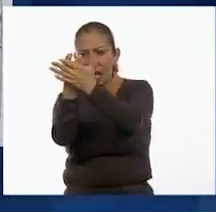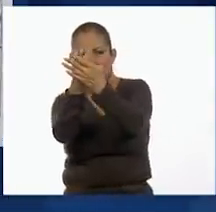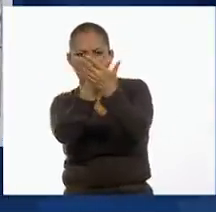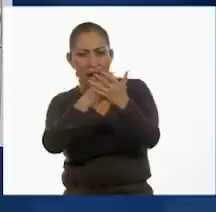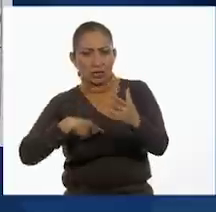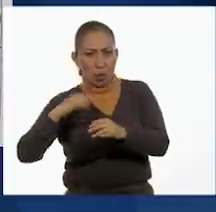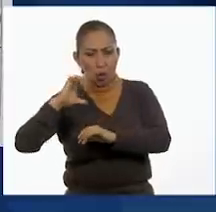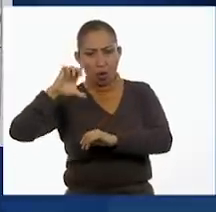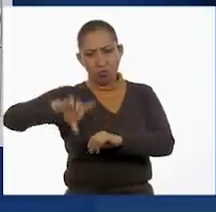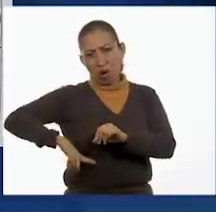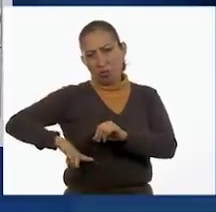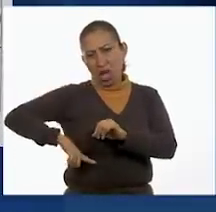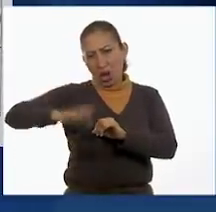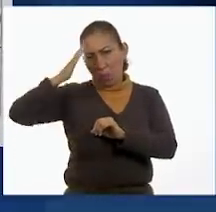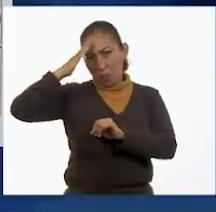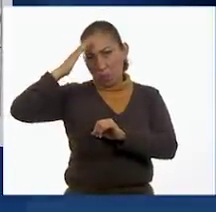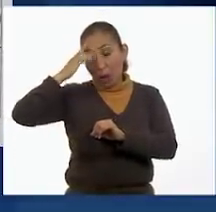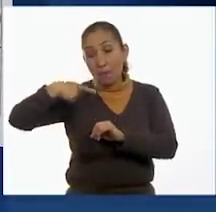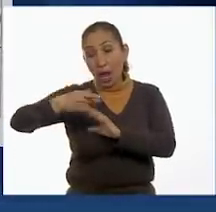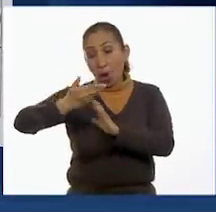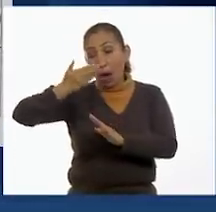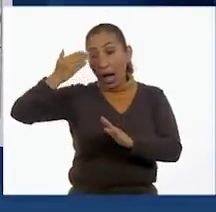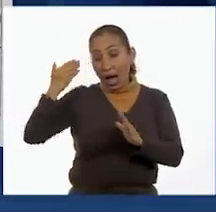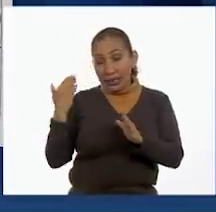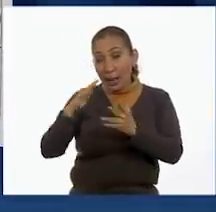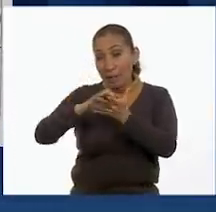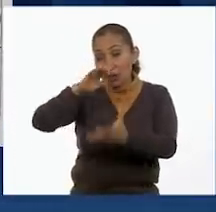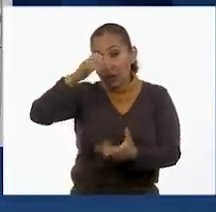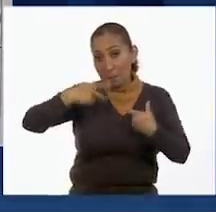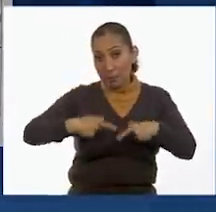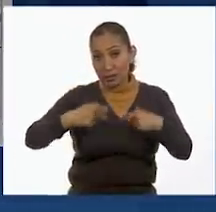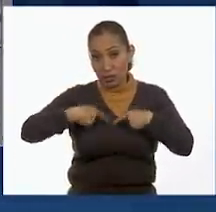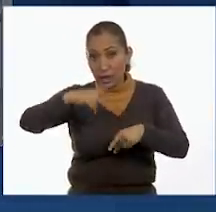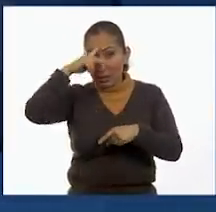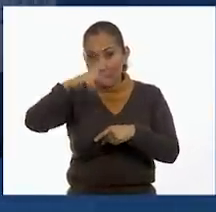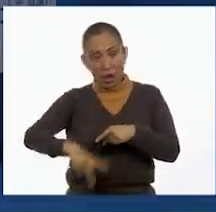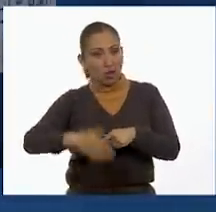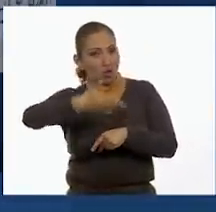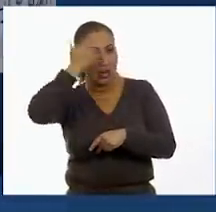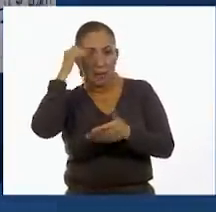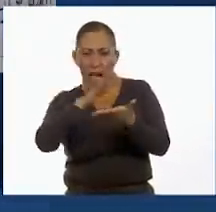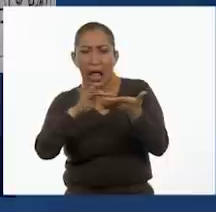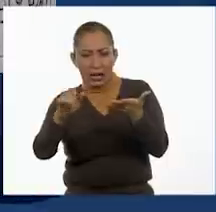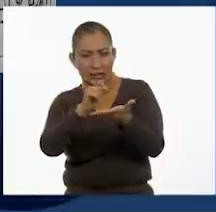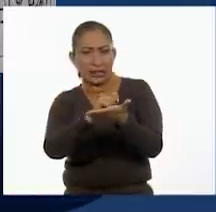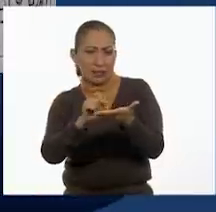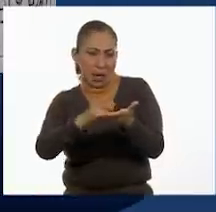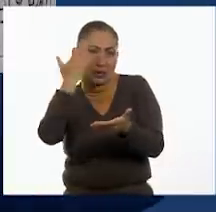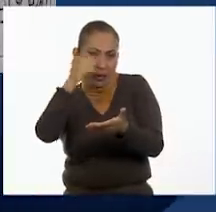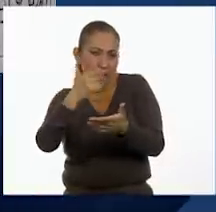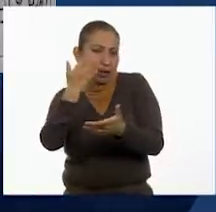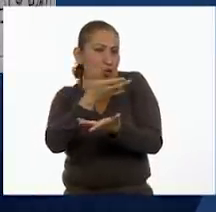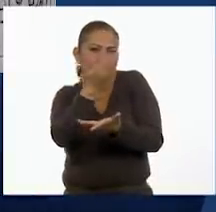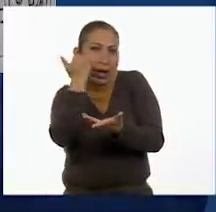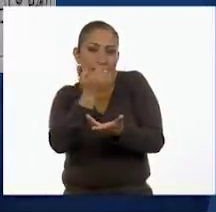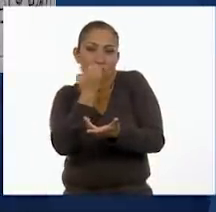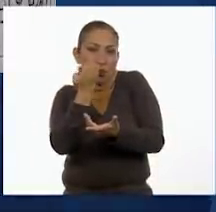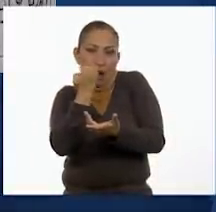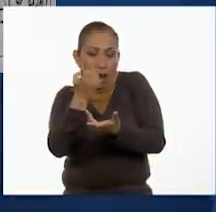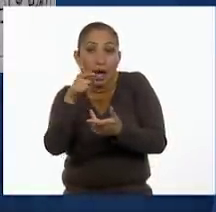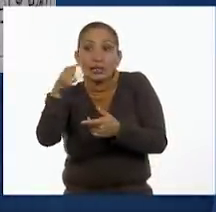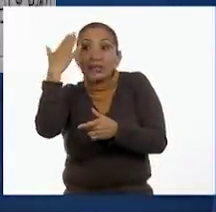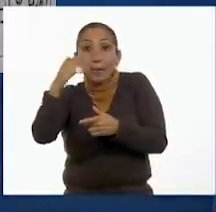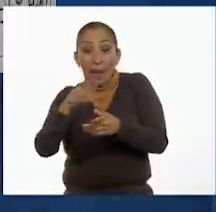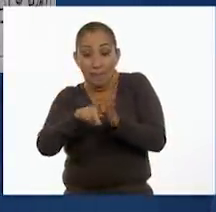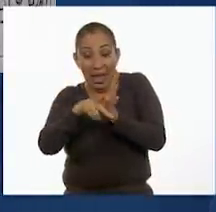a las autoridades. Aunque en aquella época la mayoría de la población mexicana no sabía leer ni escribir, como ya dijimos, se sabe que